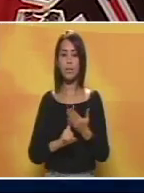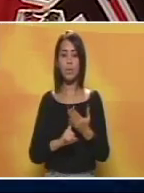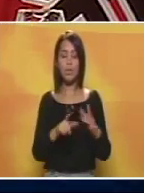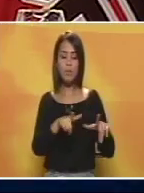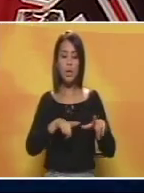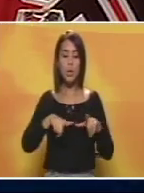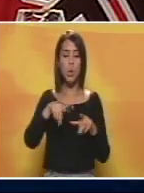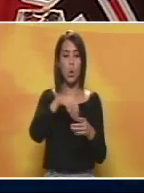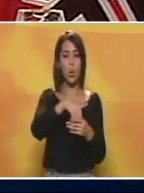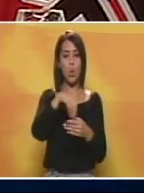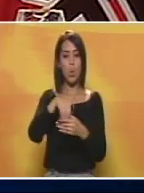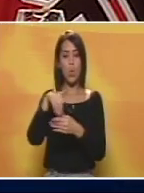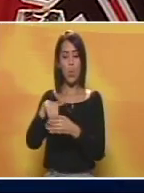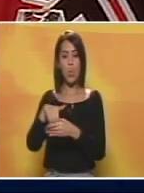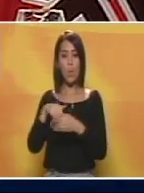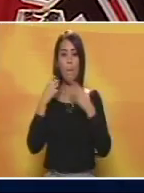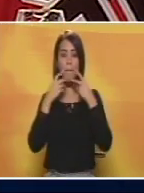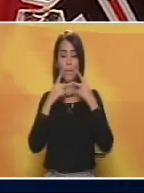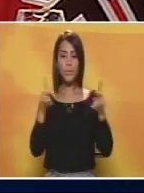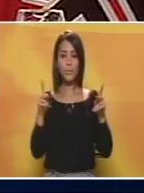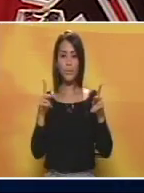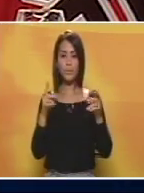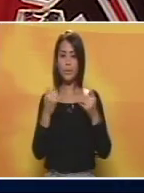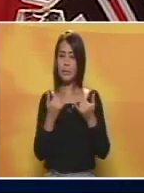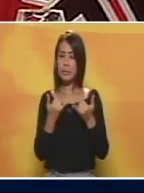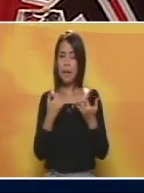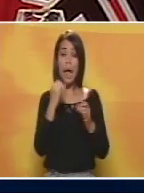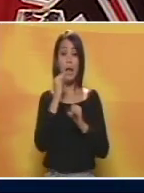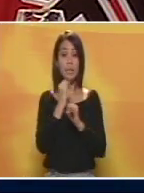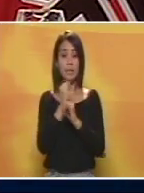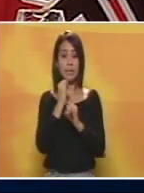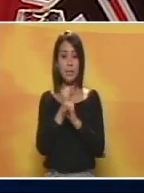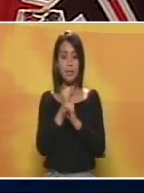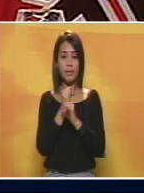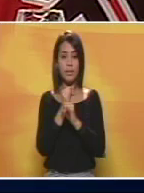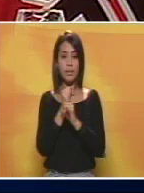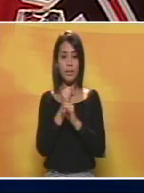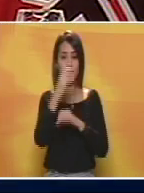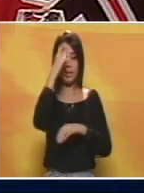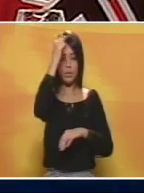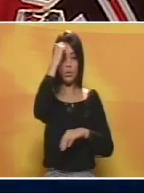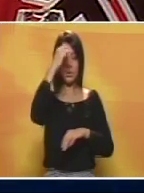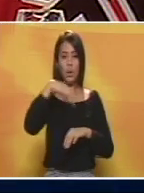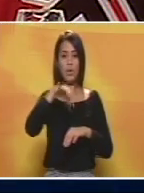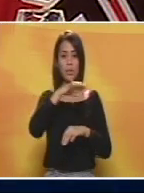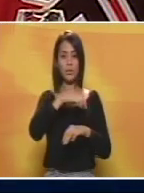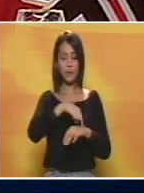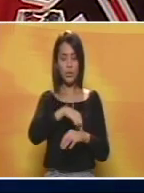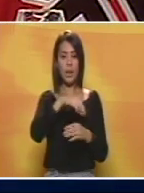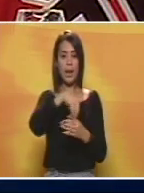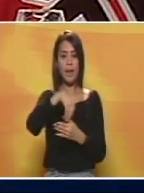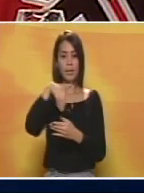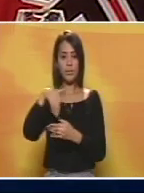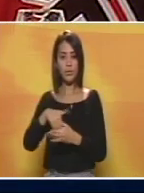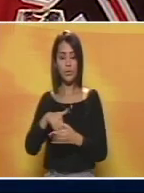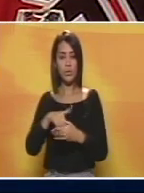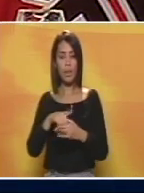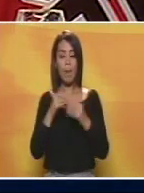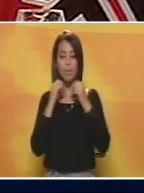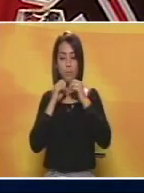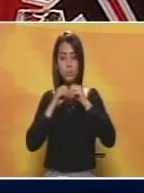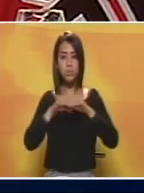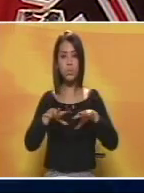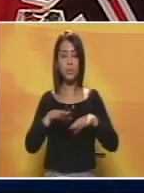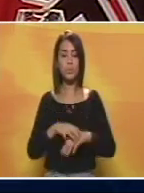de votación se encuentra publicado ya en la página del Consejo Nacional Electoral para su debida difusión. Es